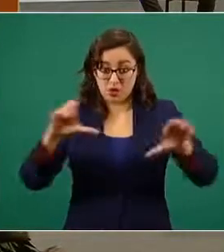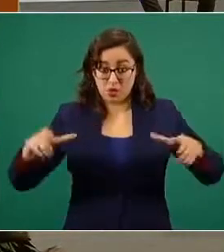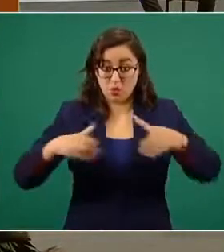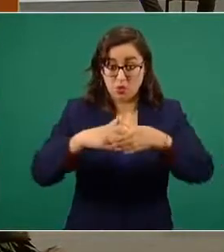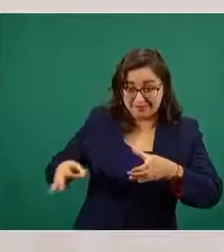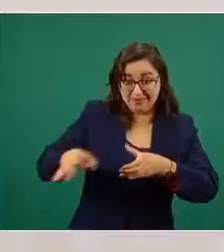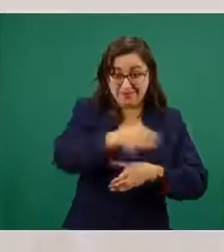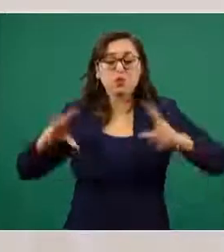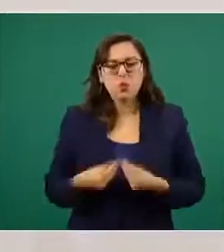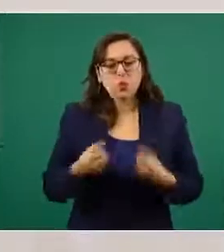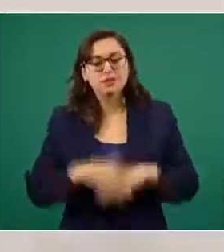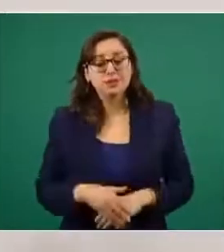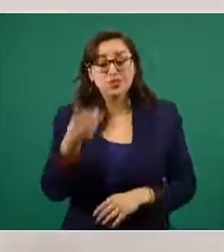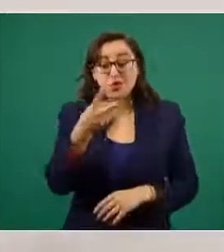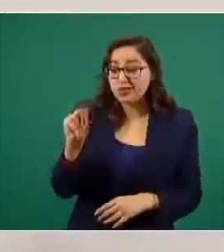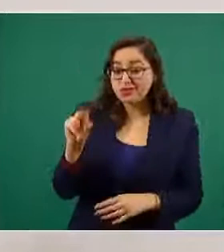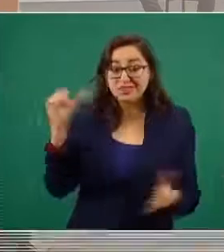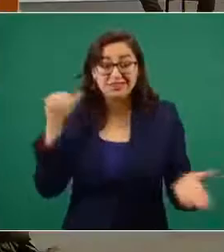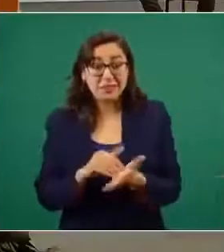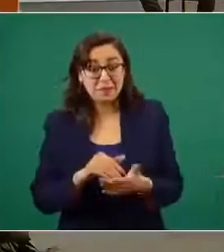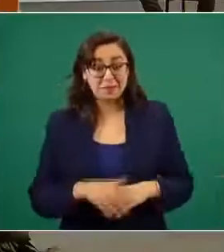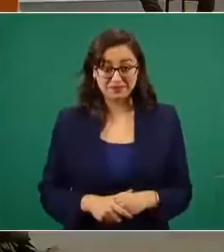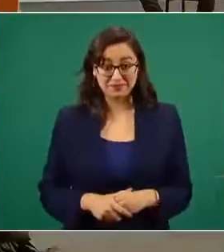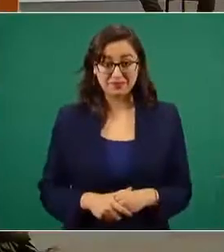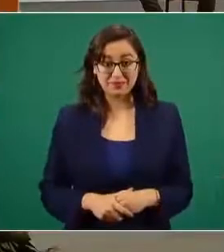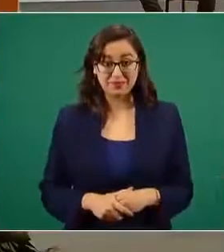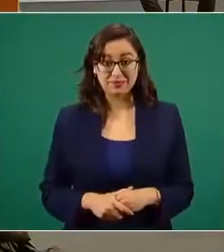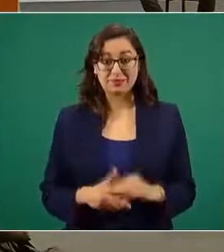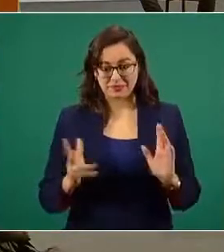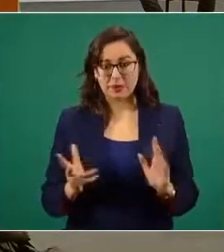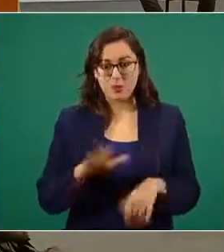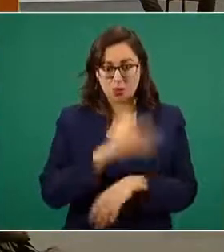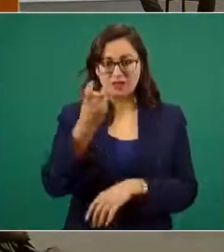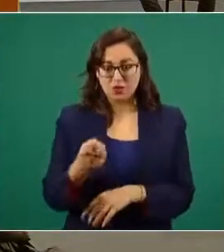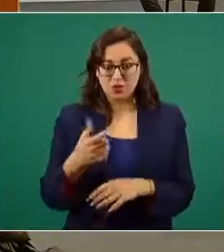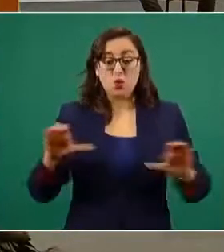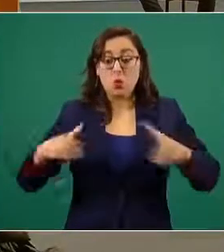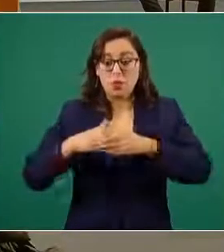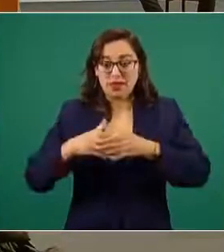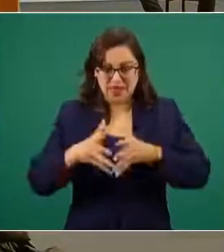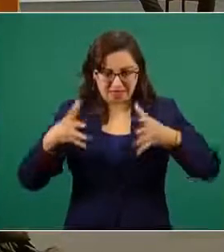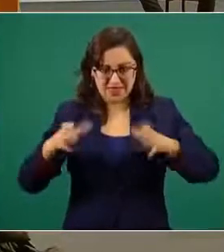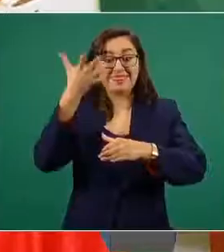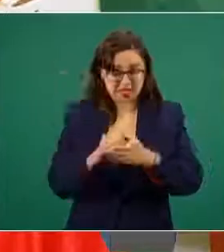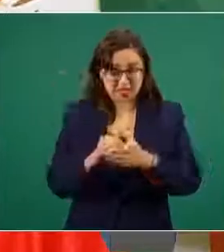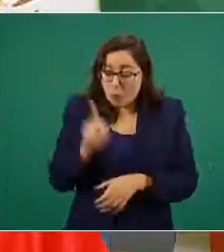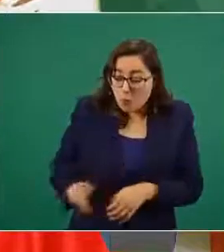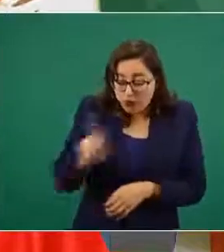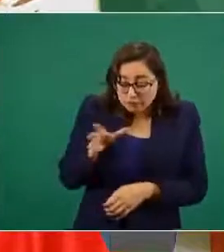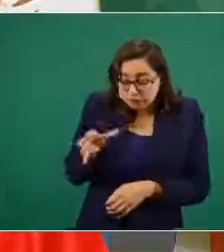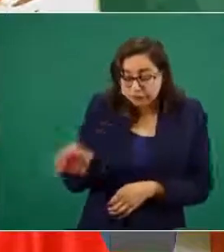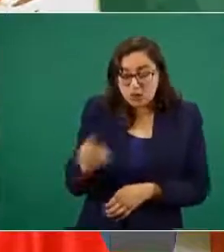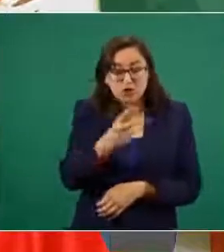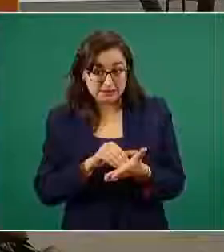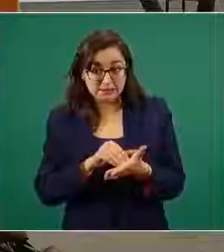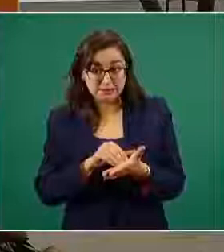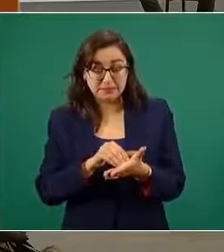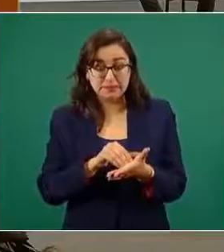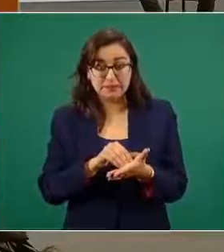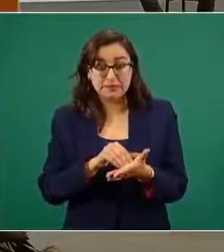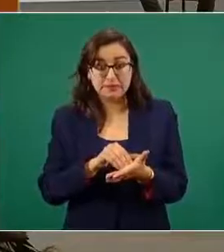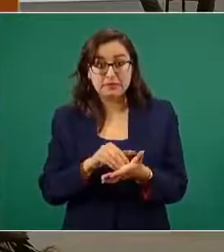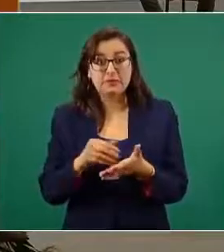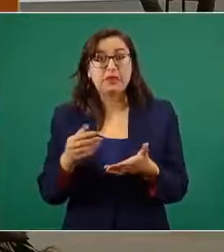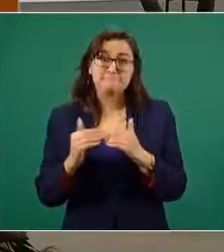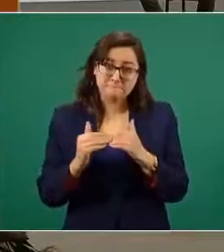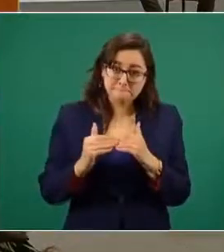pequeñitas y dispersas. Entonces son 280,000 y 10,000 centros integradores. De esas 280,000, hacia arriba de la pirámide hay